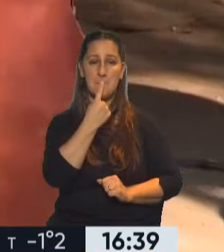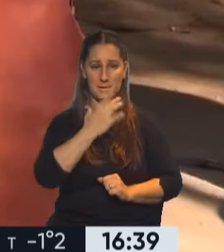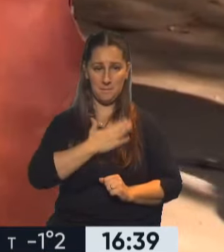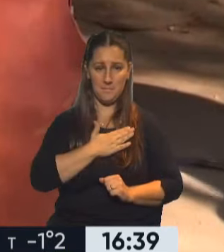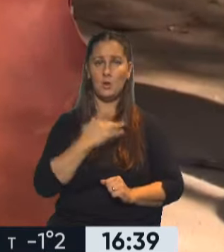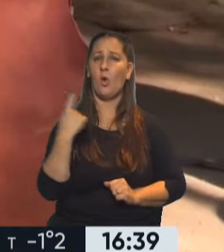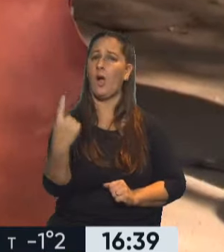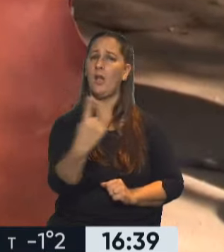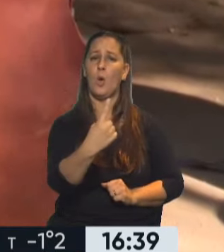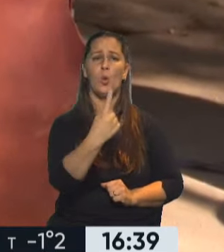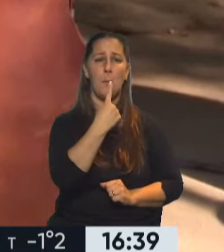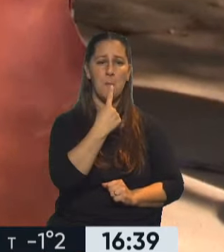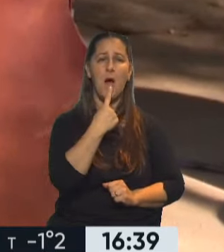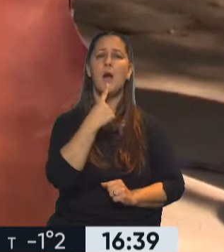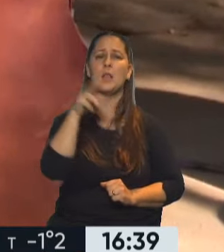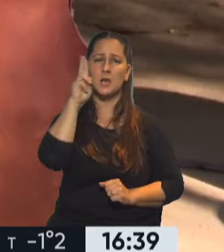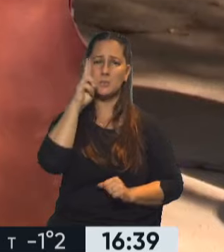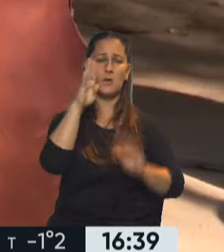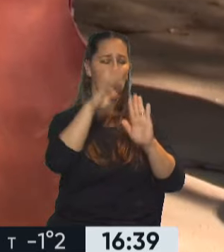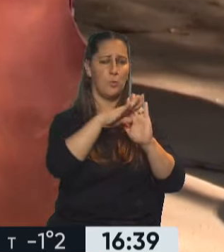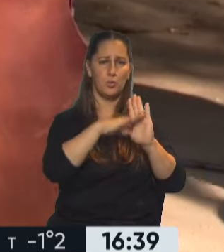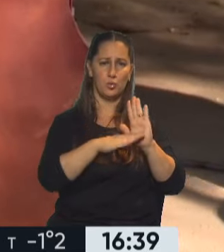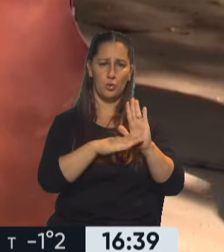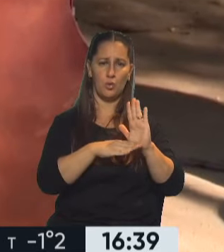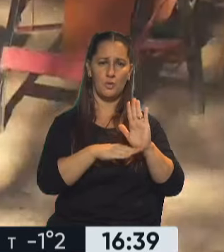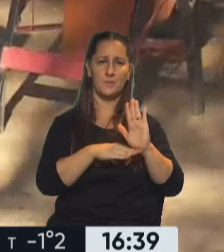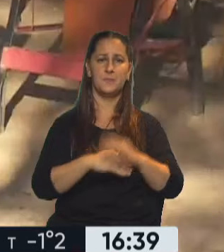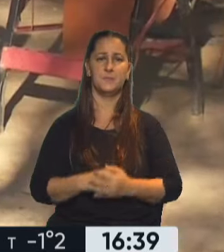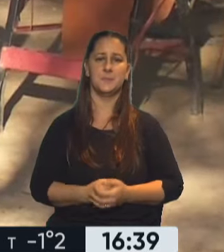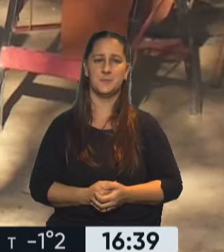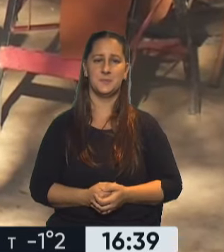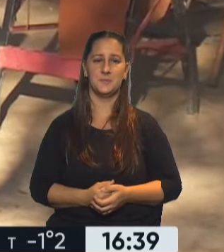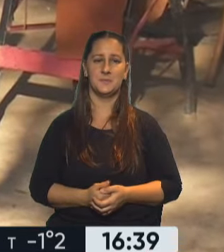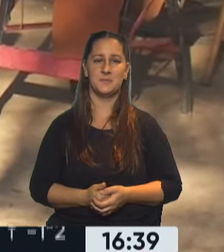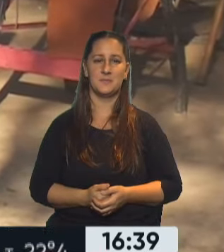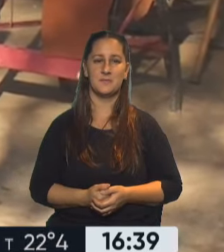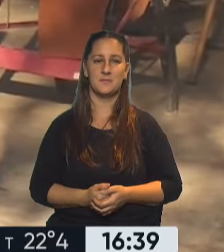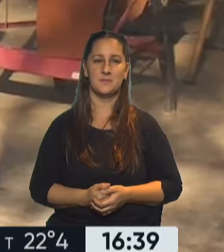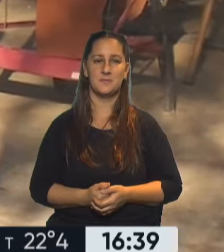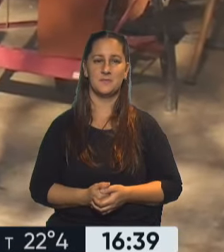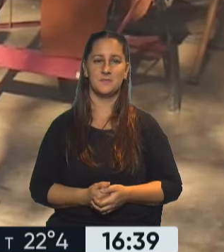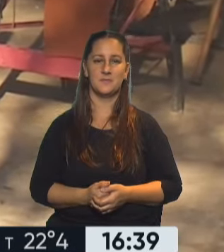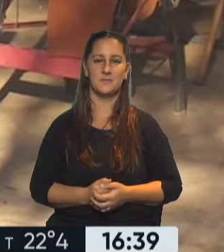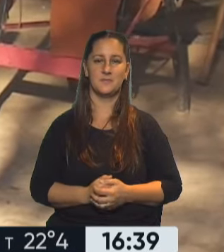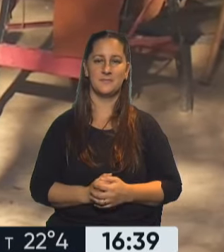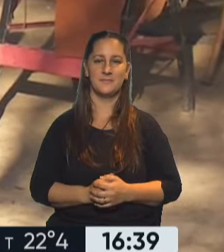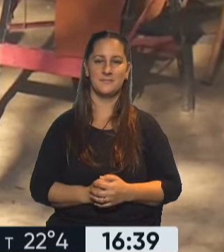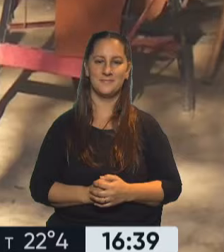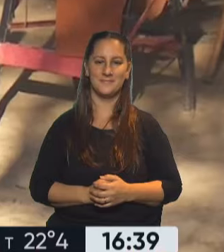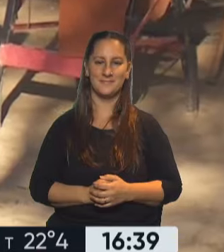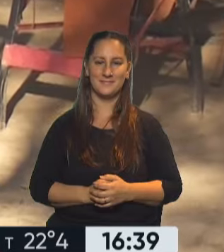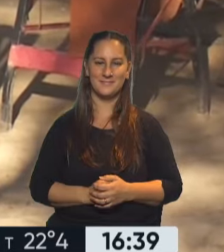uno con su mate, respetando los protocolos. Está la Tere ahí que me preparó uno especial. Goico, y lo tenemos. Ya estás